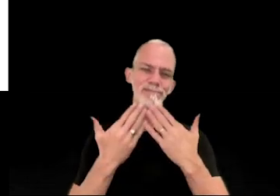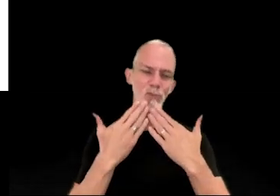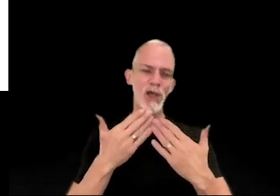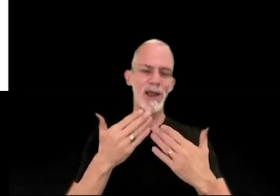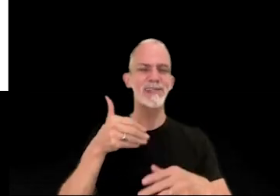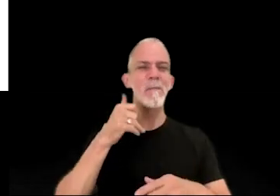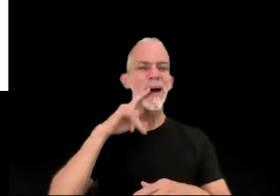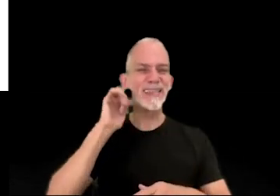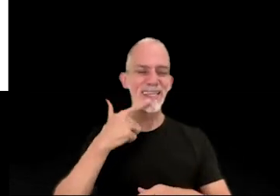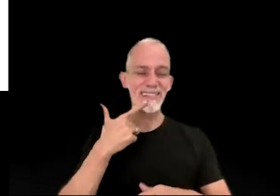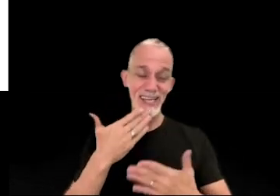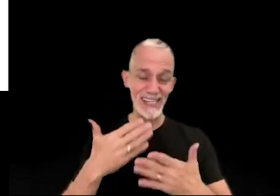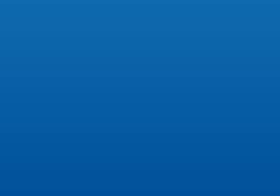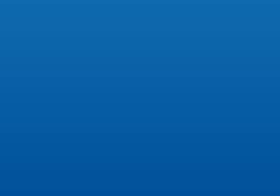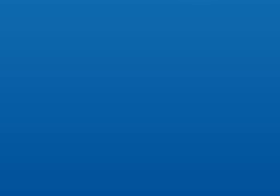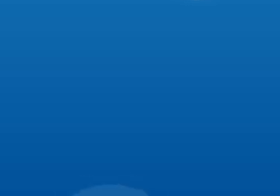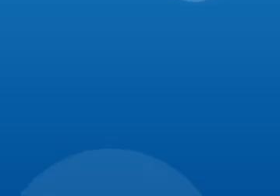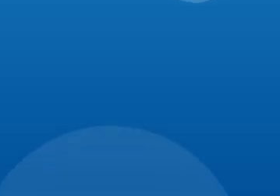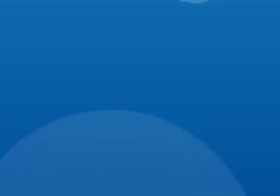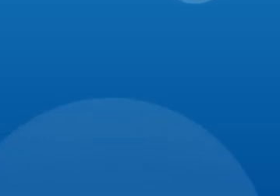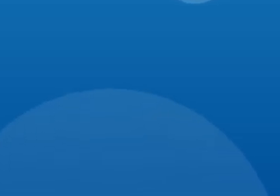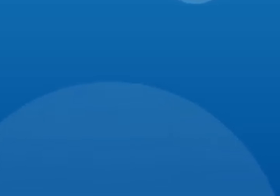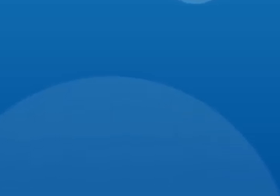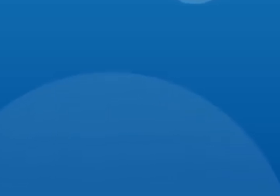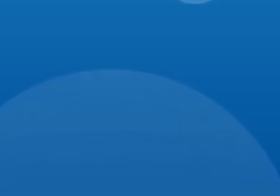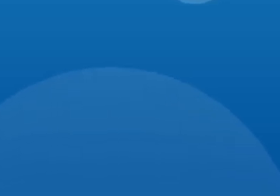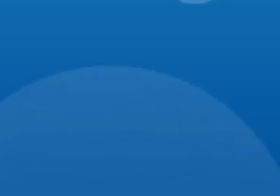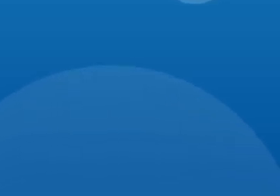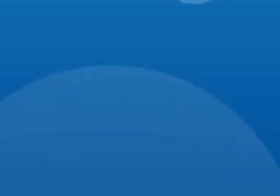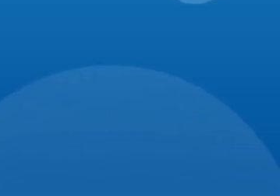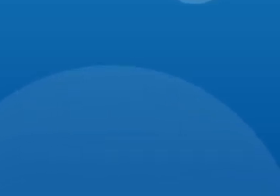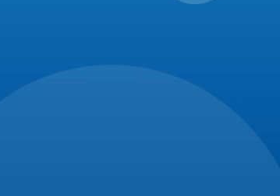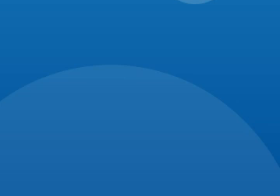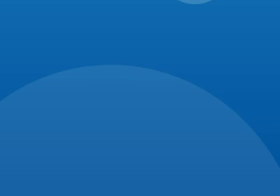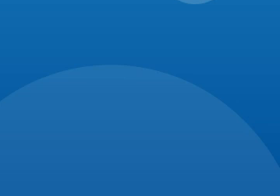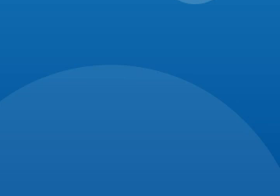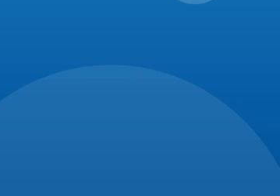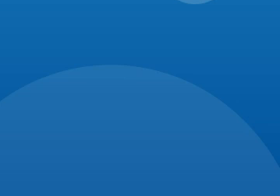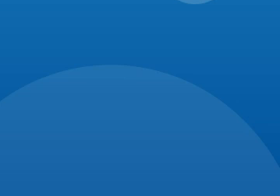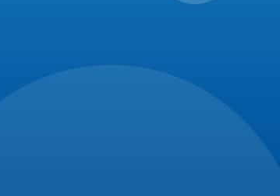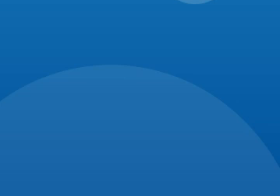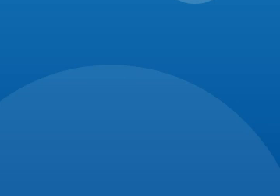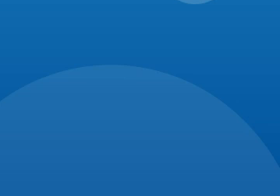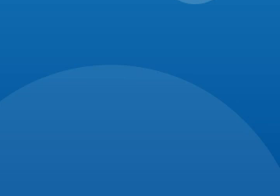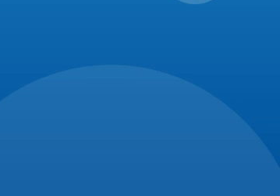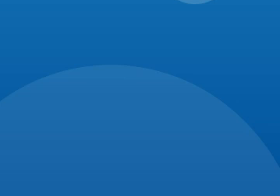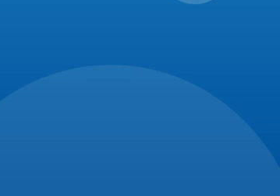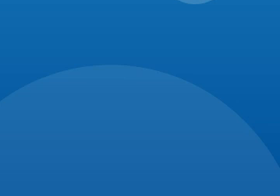Muchas gracias.